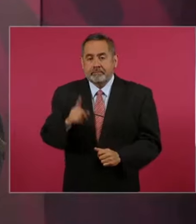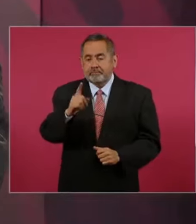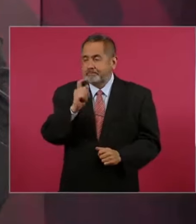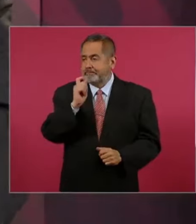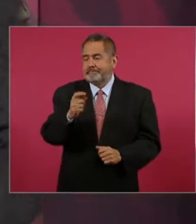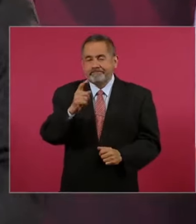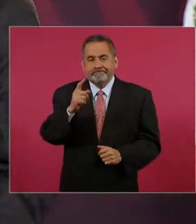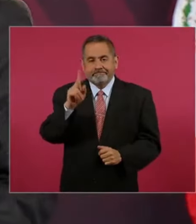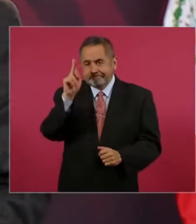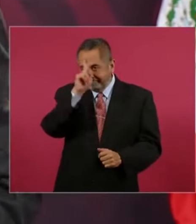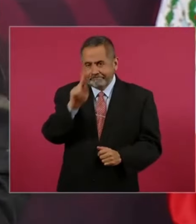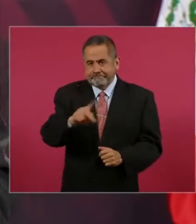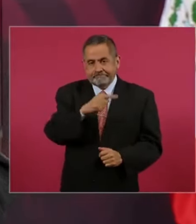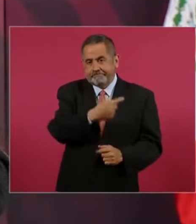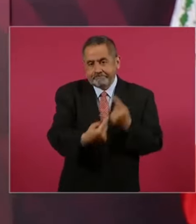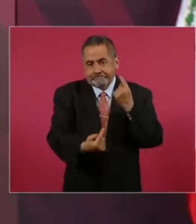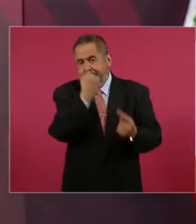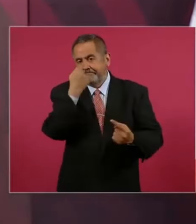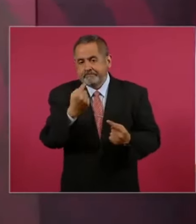más